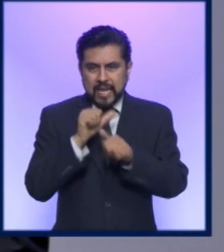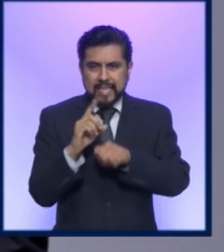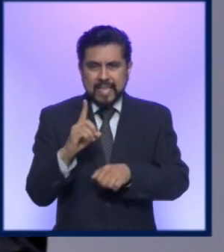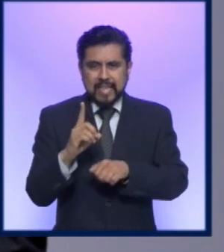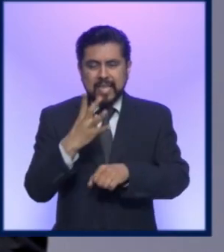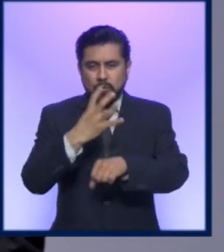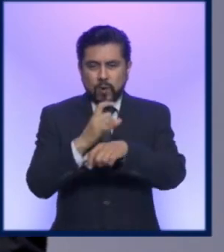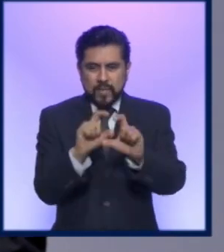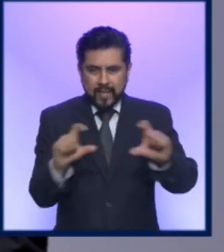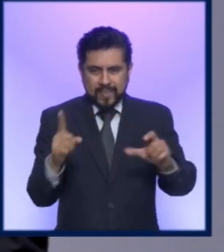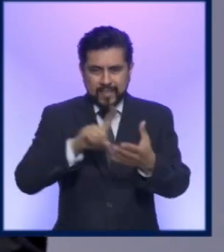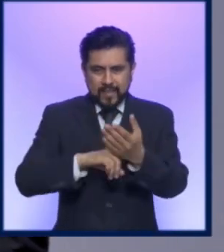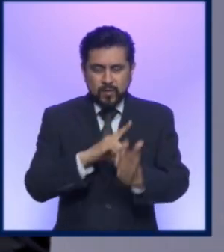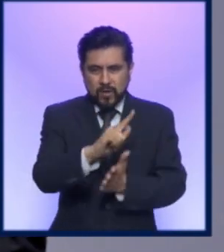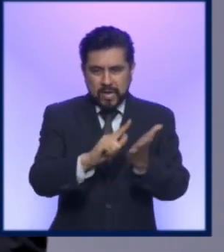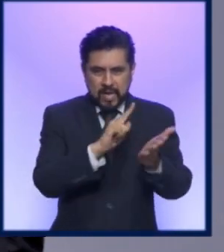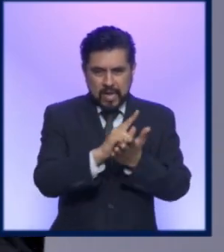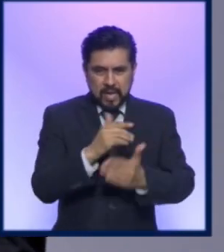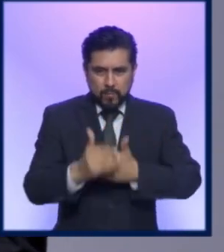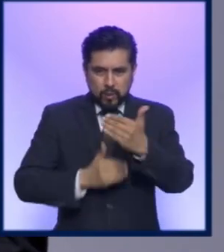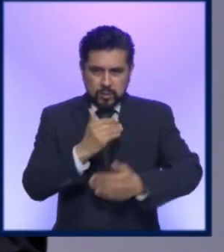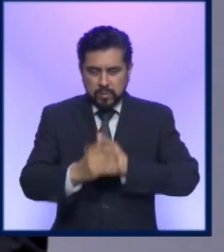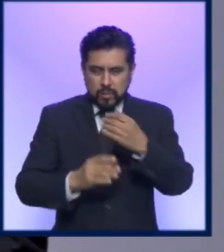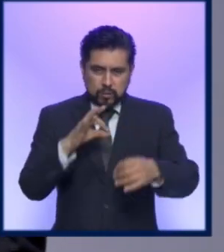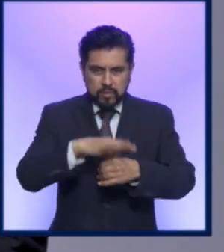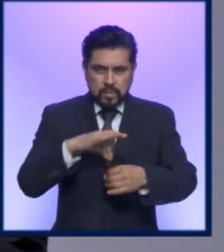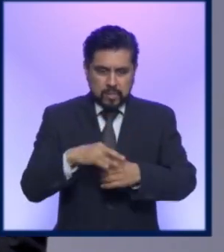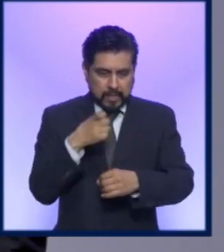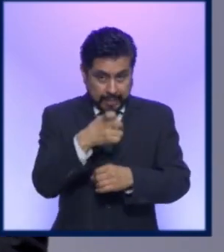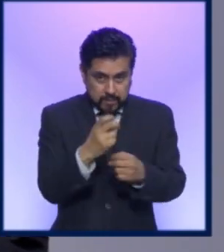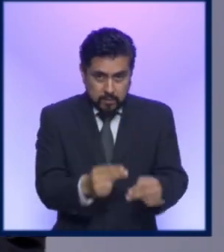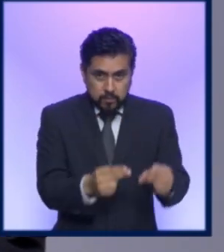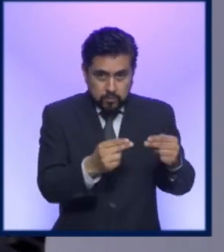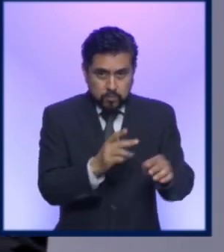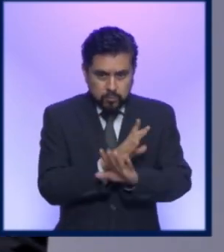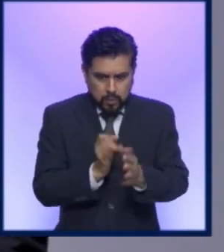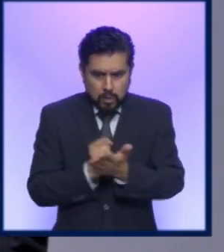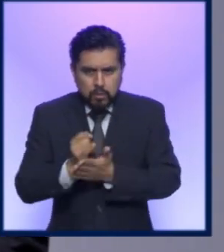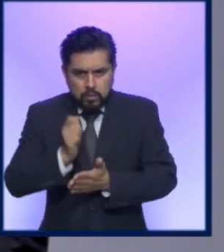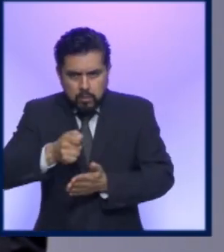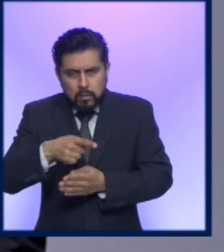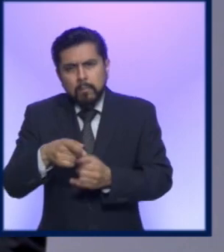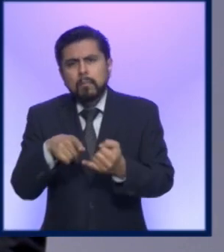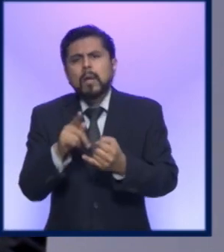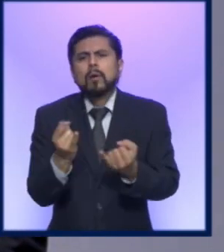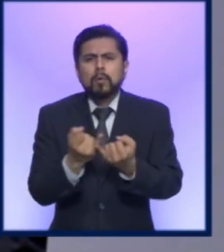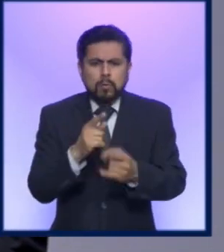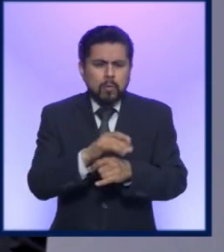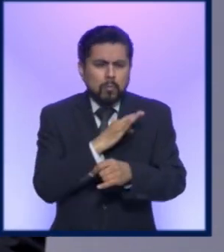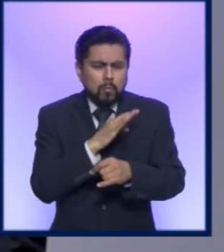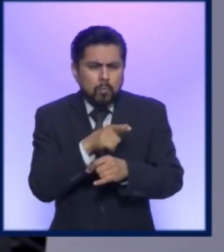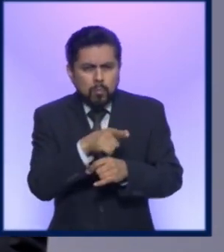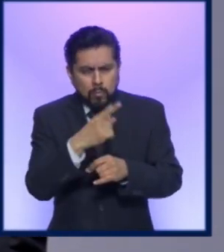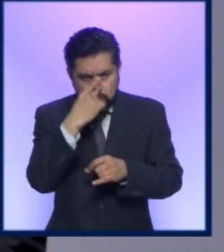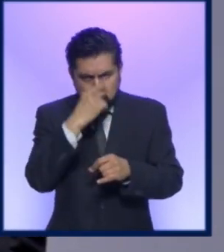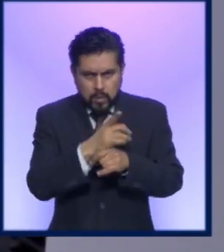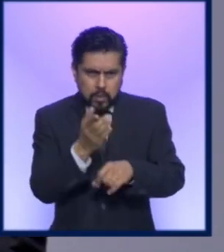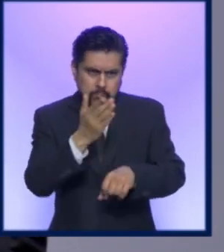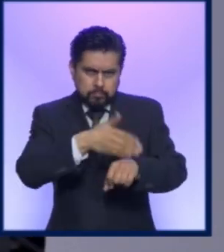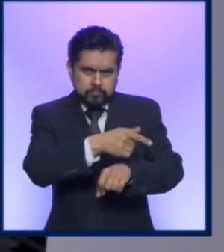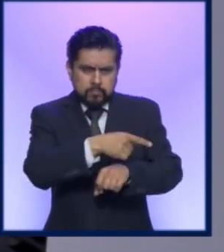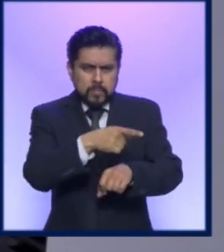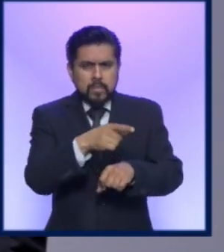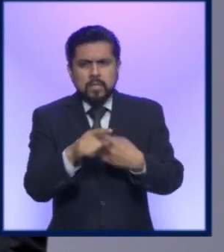cuarta de la ley general de instituciones y procedimientos electorales al caso concreto Pero bueno pues establece el criterio que esa aplicable para salas